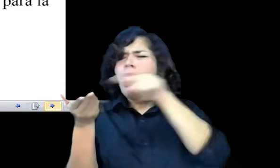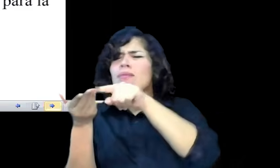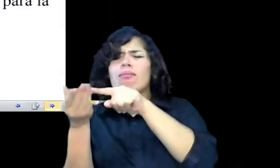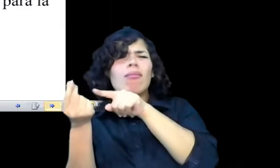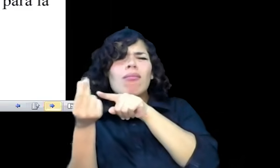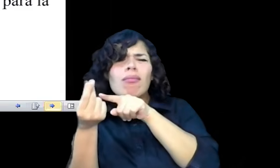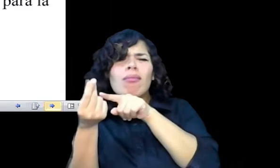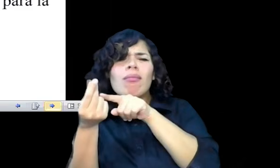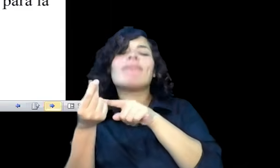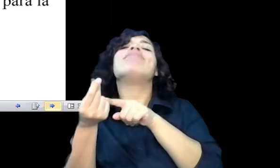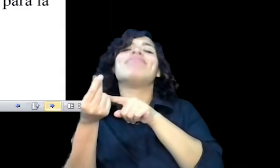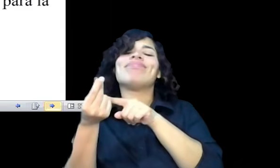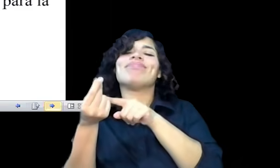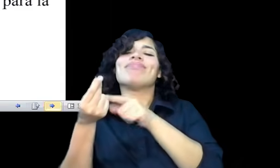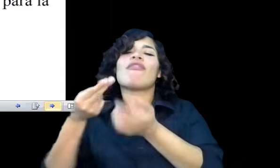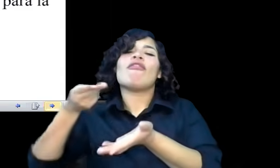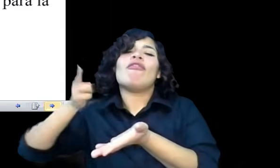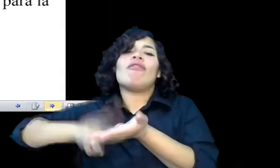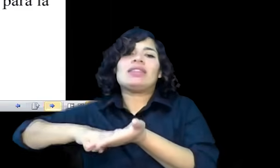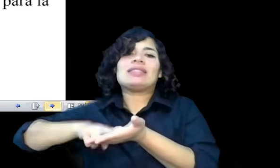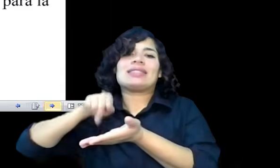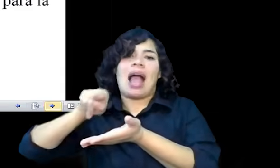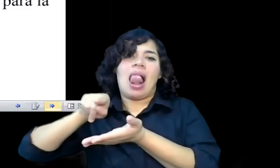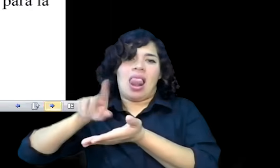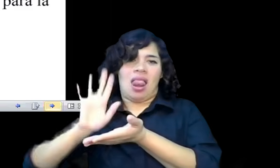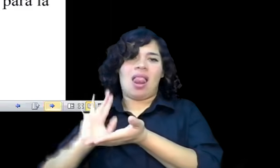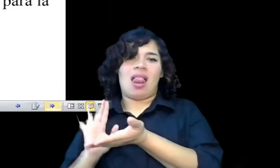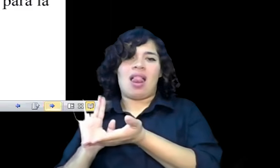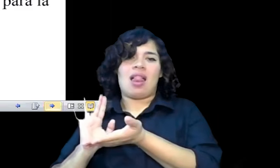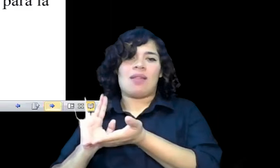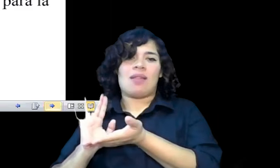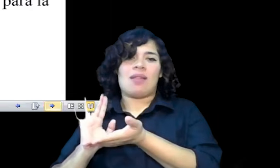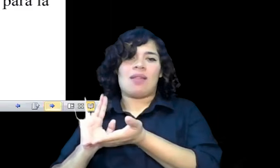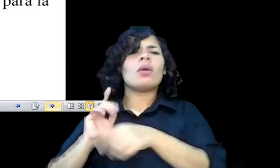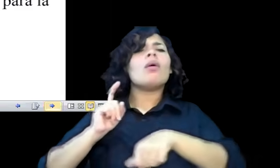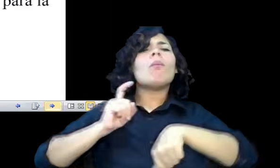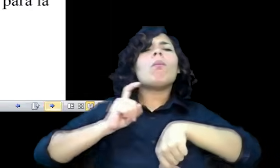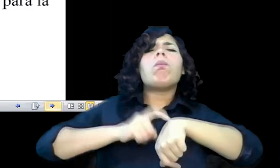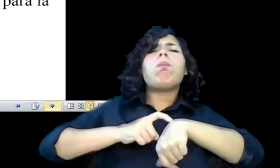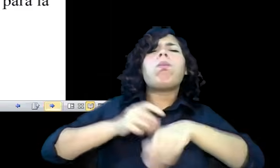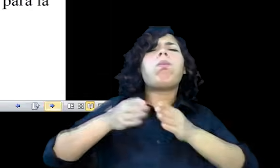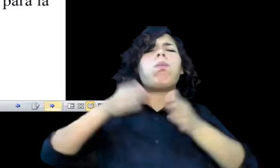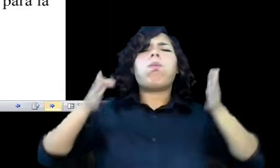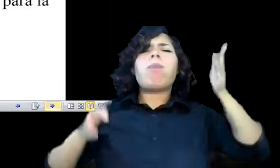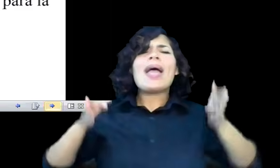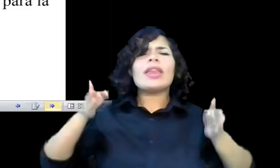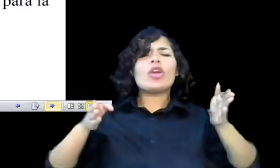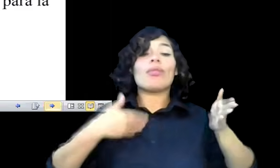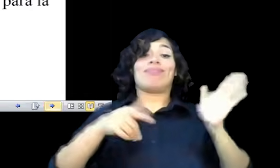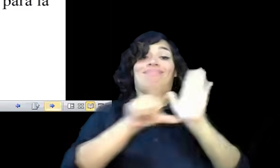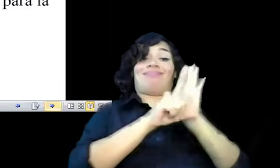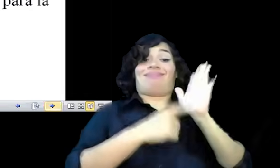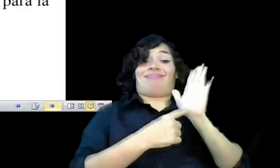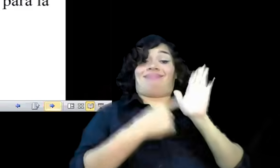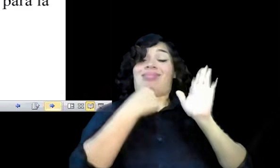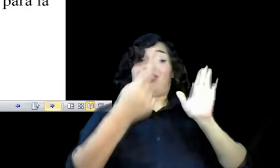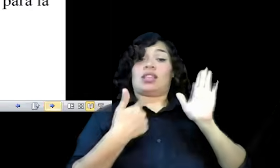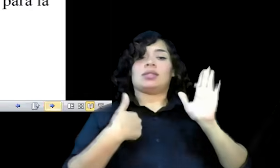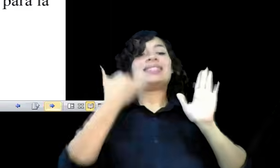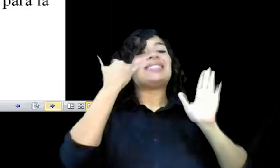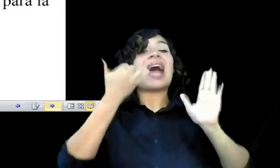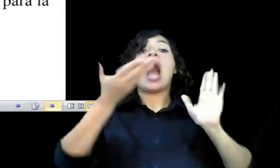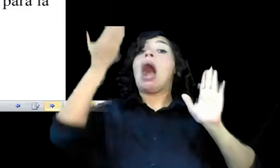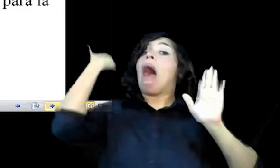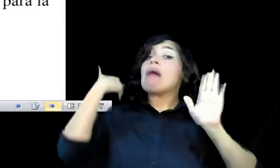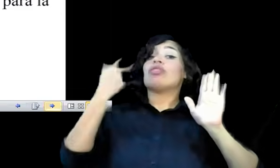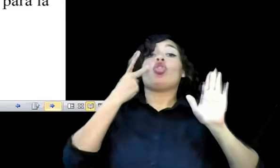el valor fiscal del bien. ¿Y a qué periodo? La ley nos dice, ¿sí?, como esto tuvo una gran